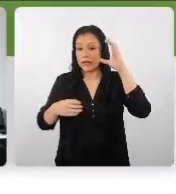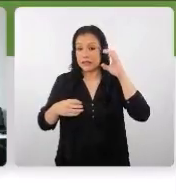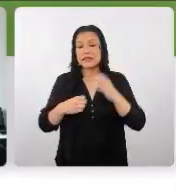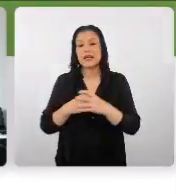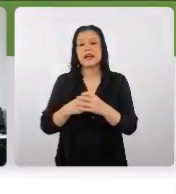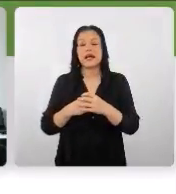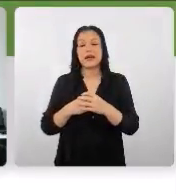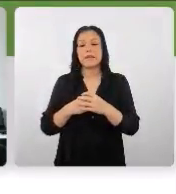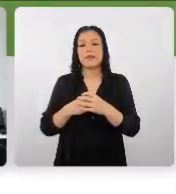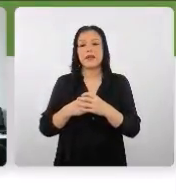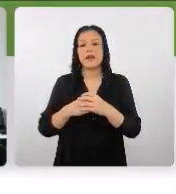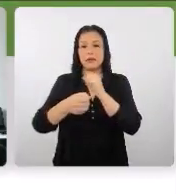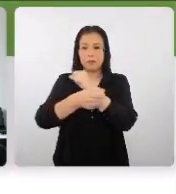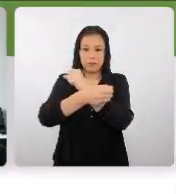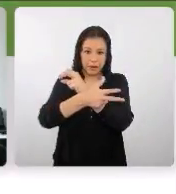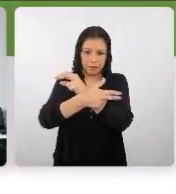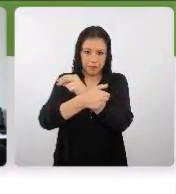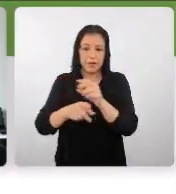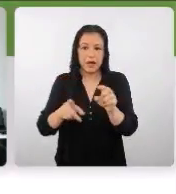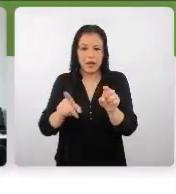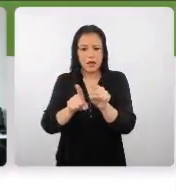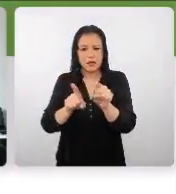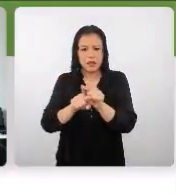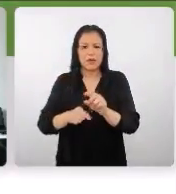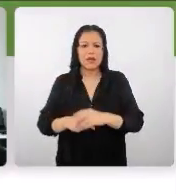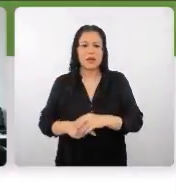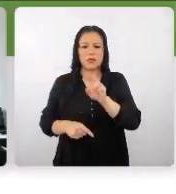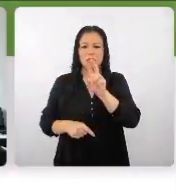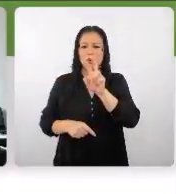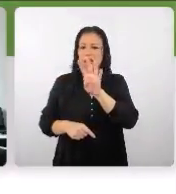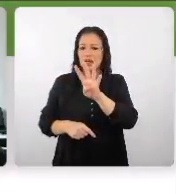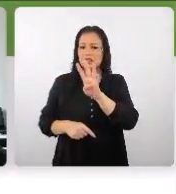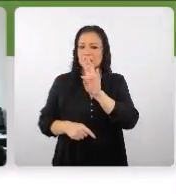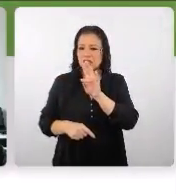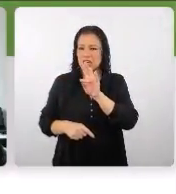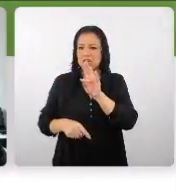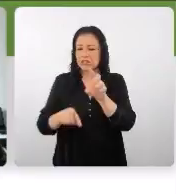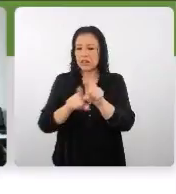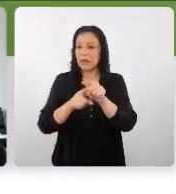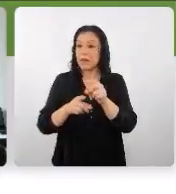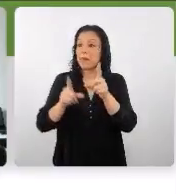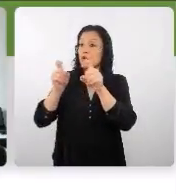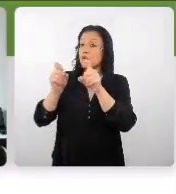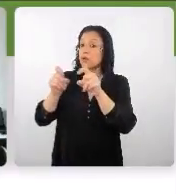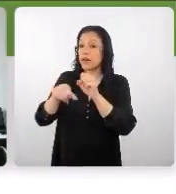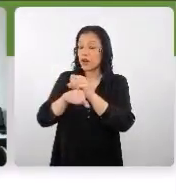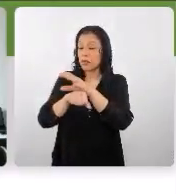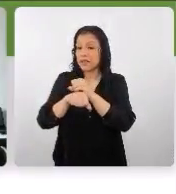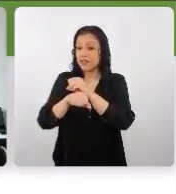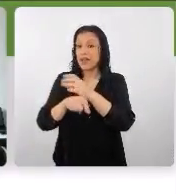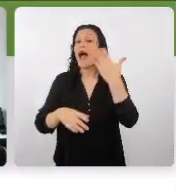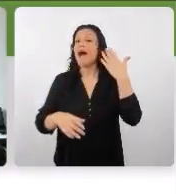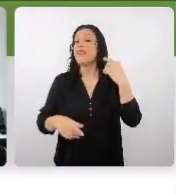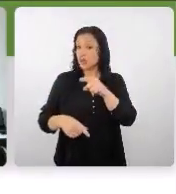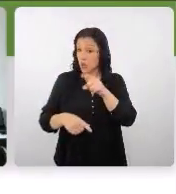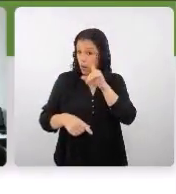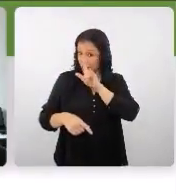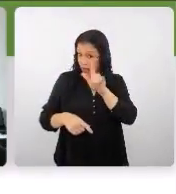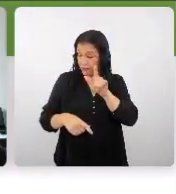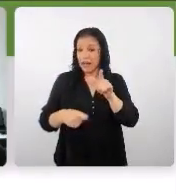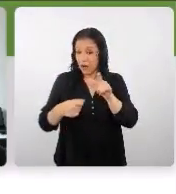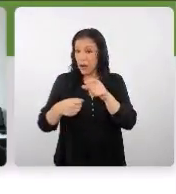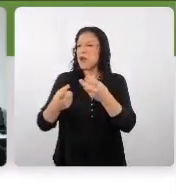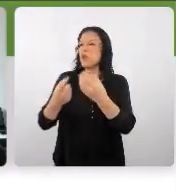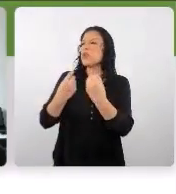información. Cerca de la mitad también, un 47%, las recomendaciones de estas personas que ya viajaron al destino que se elige.